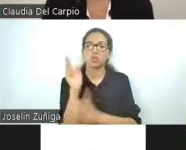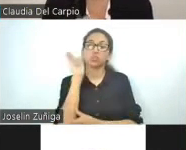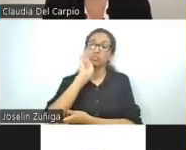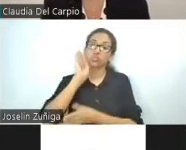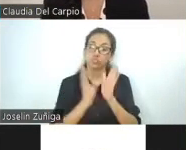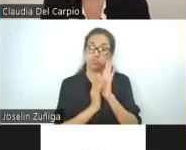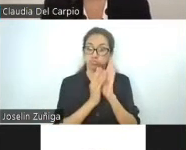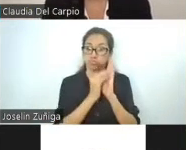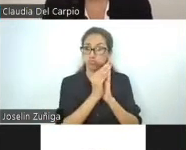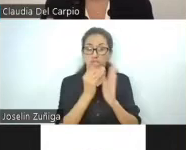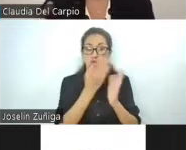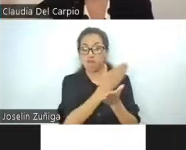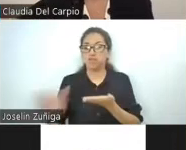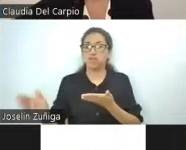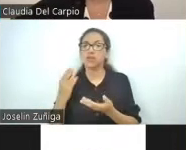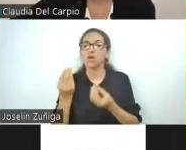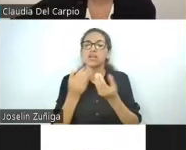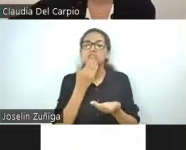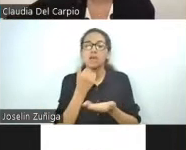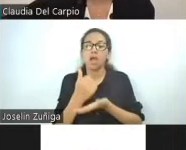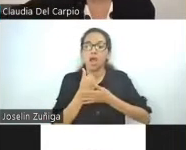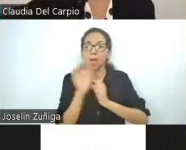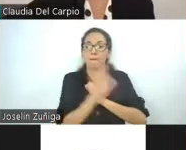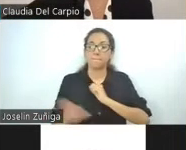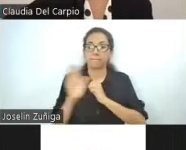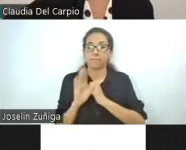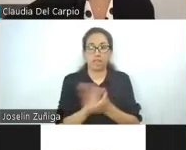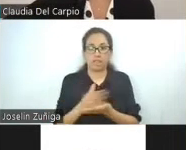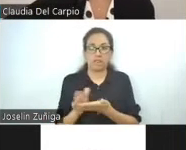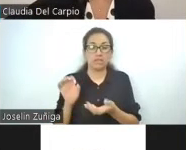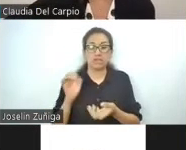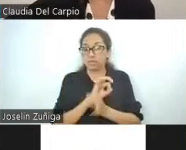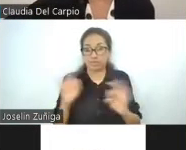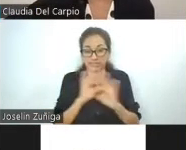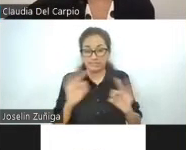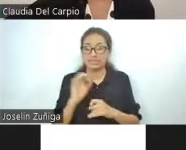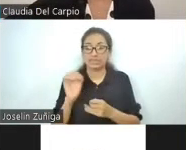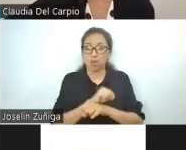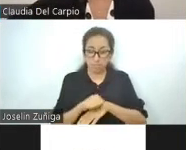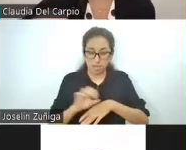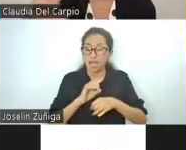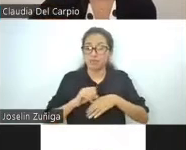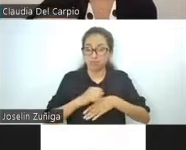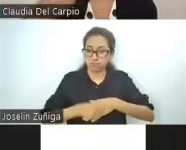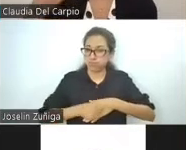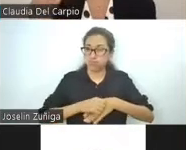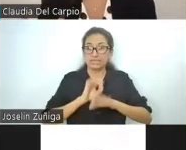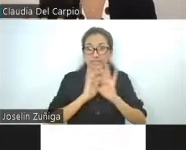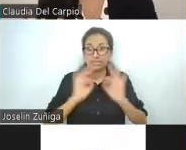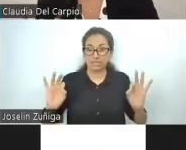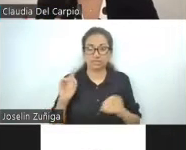que necesitamos para el equilibrio y el pH ácido. Entonces, la recomendación es